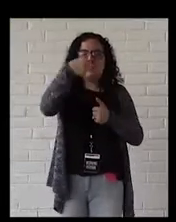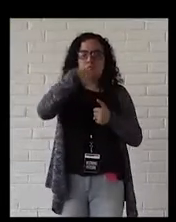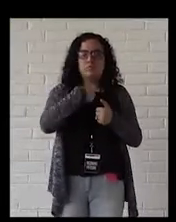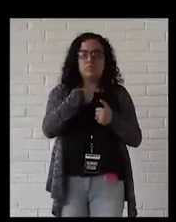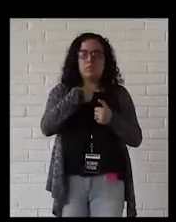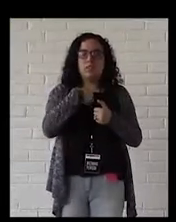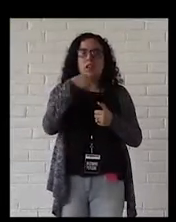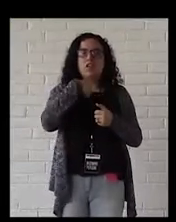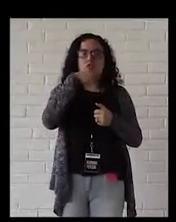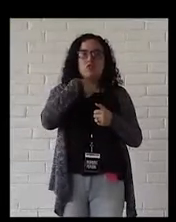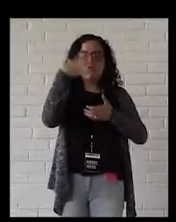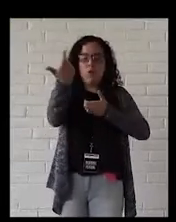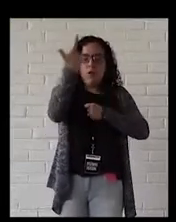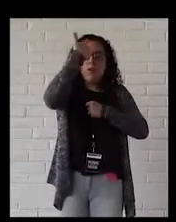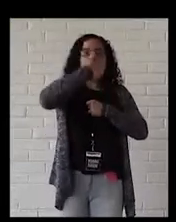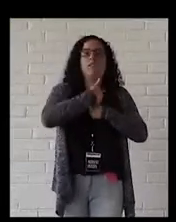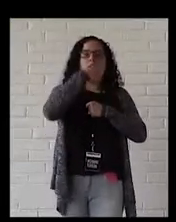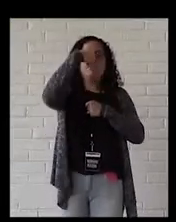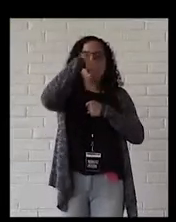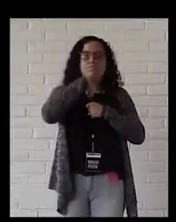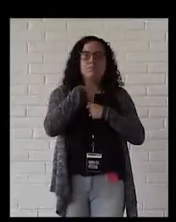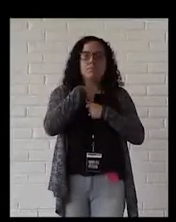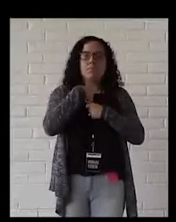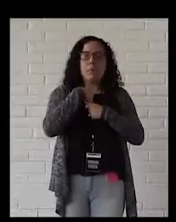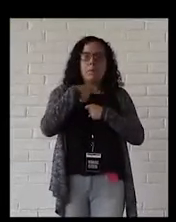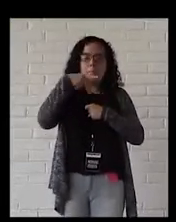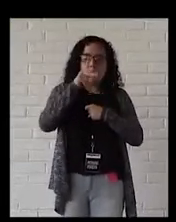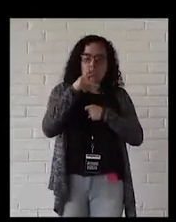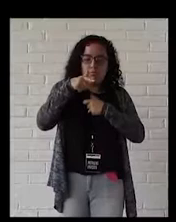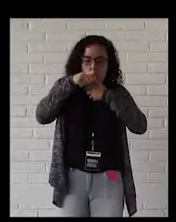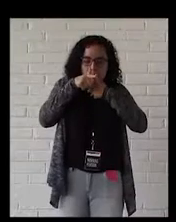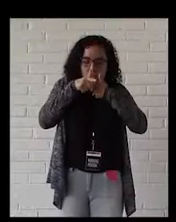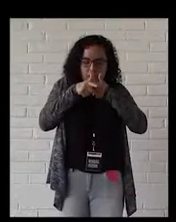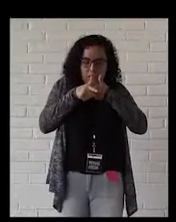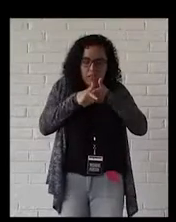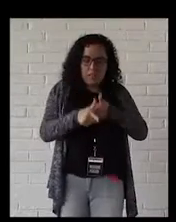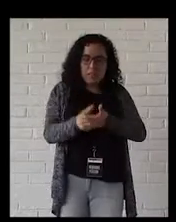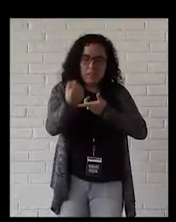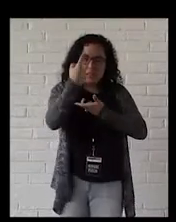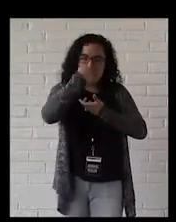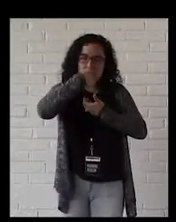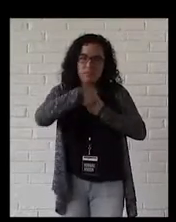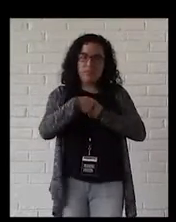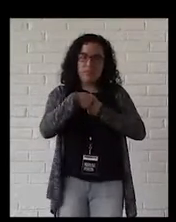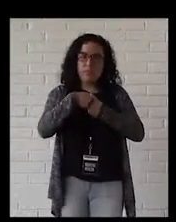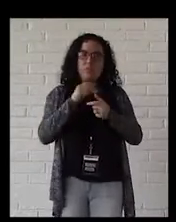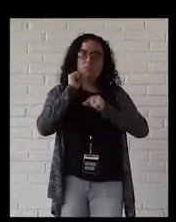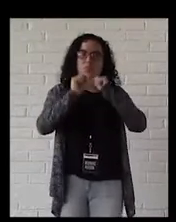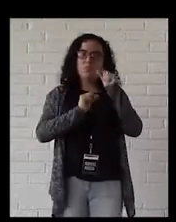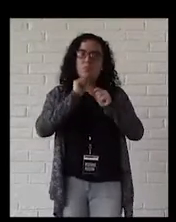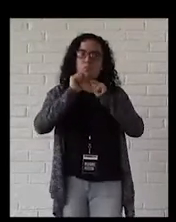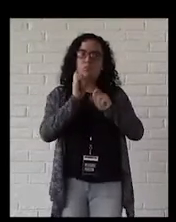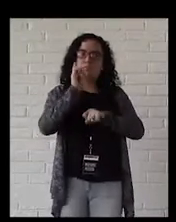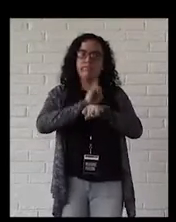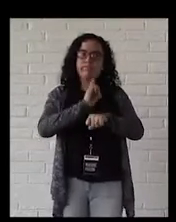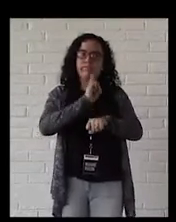encontrar, sino que yo realmente lo quiero sostener en el día a día, en el momento a momento.